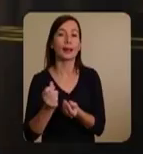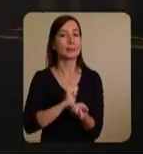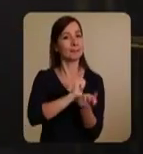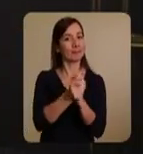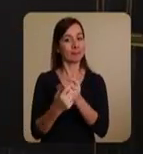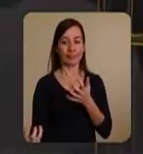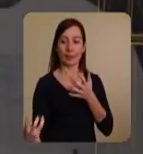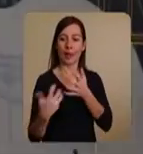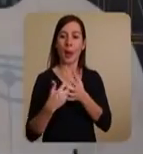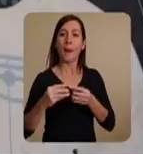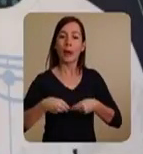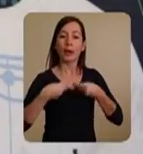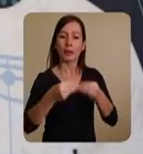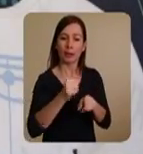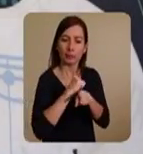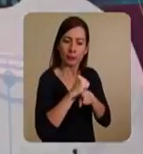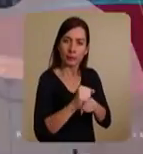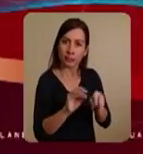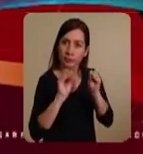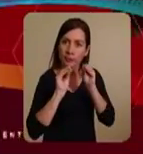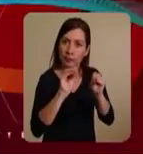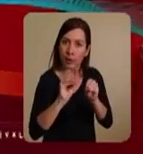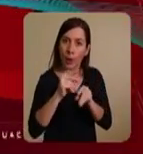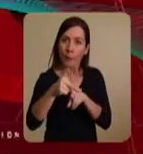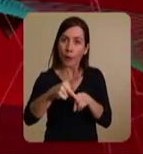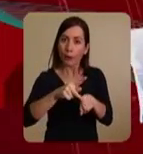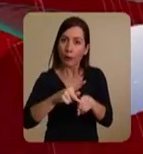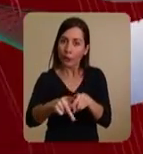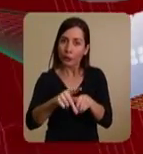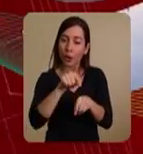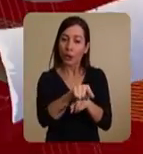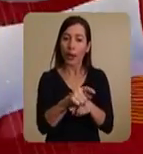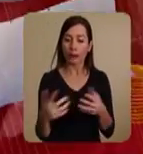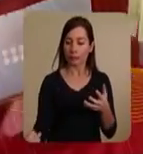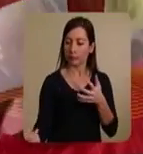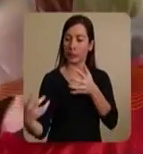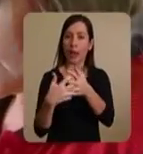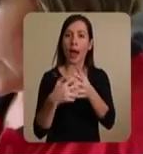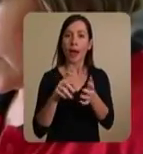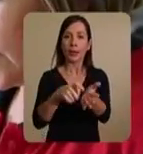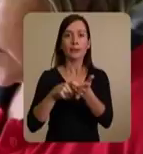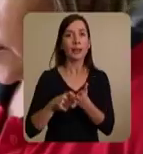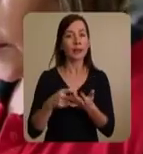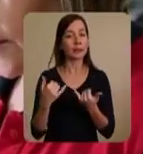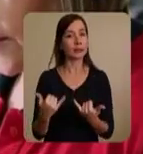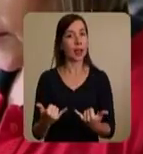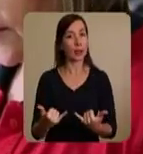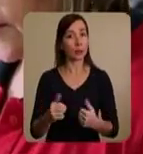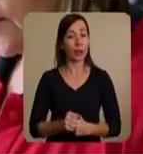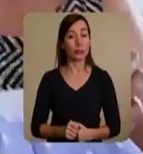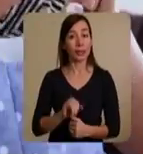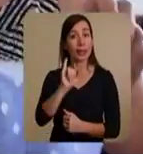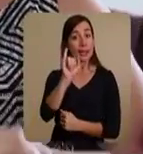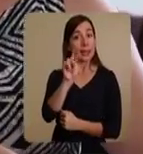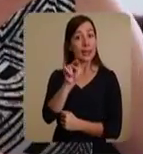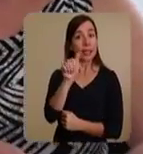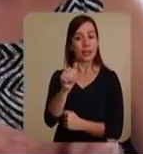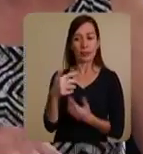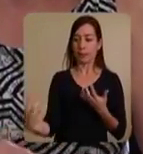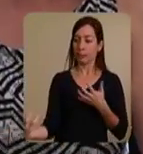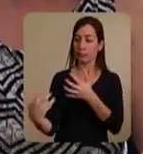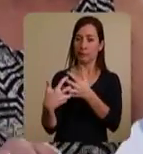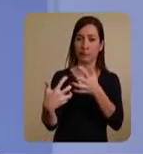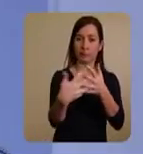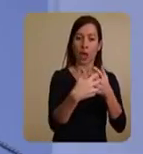hace los cambios necesarios para brindar una oferta de capacitación y formación profesional acorde a las exigencias actuales. El